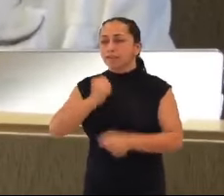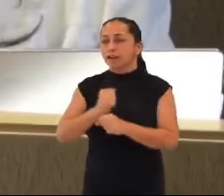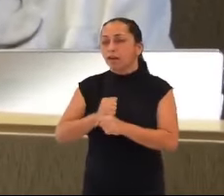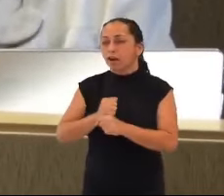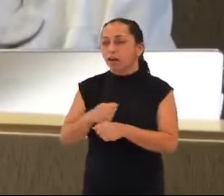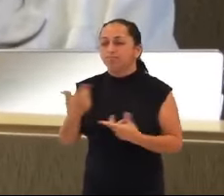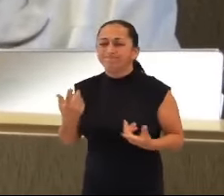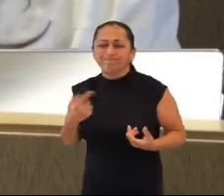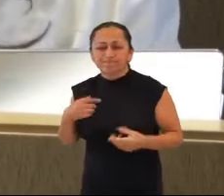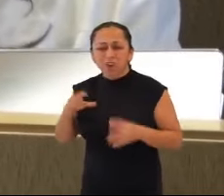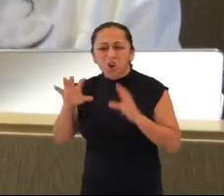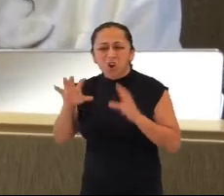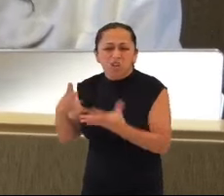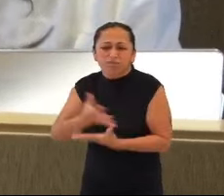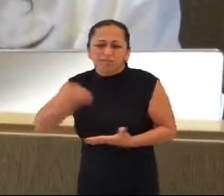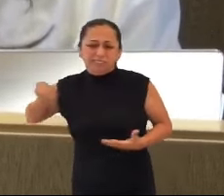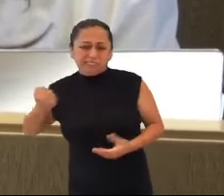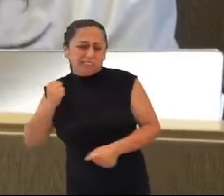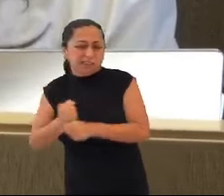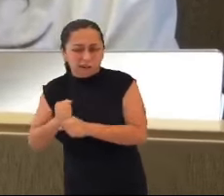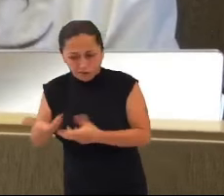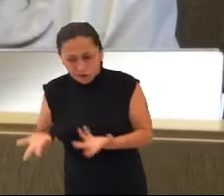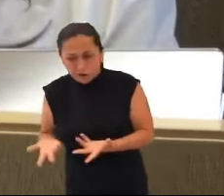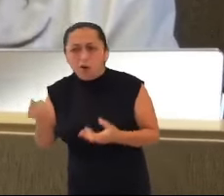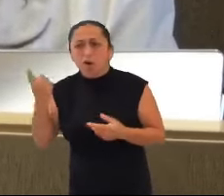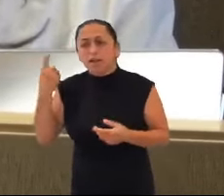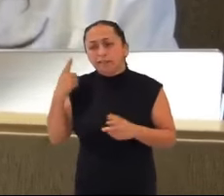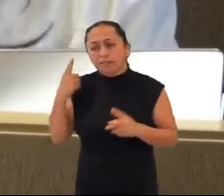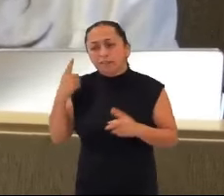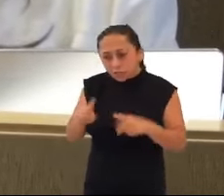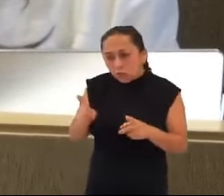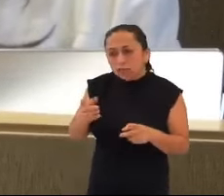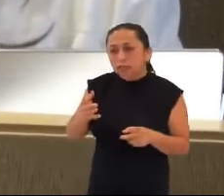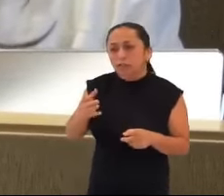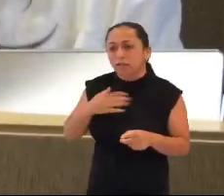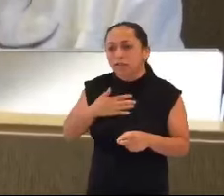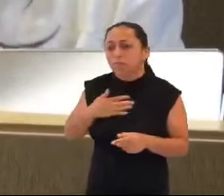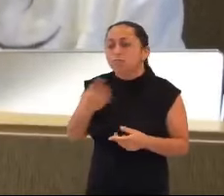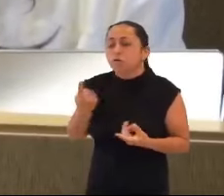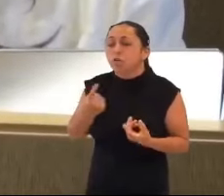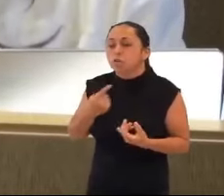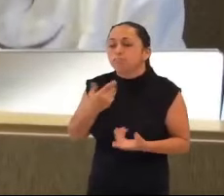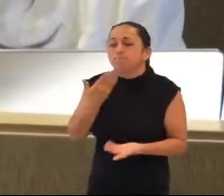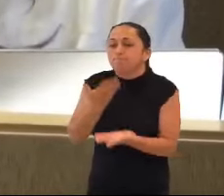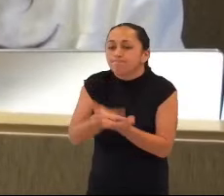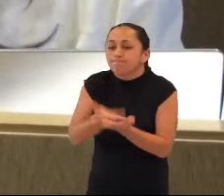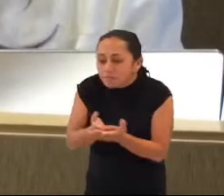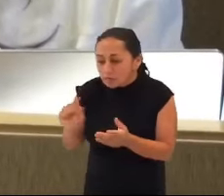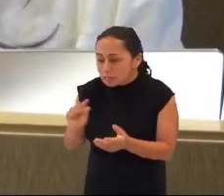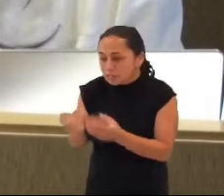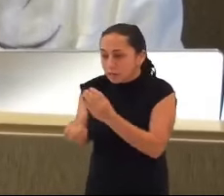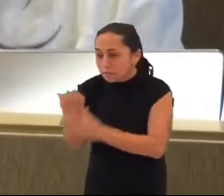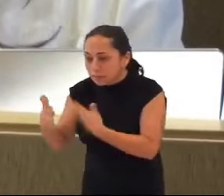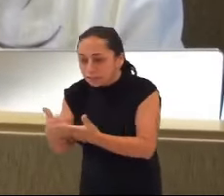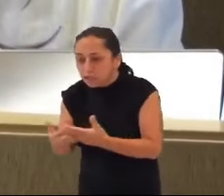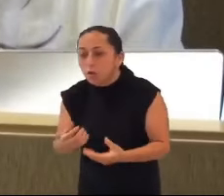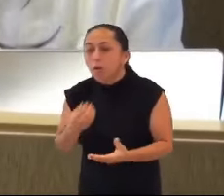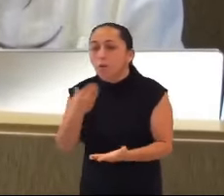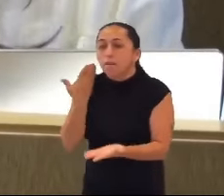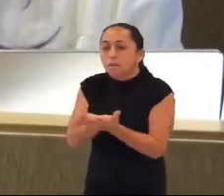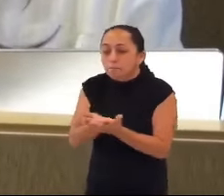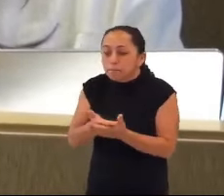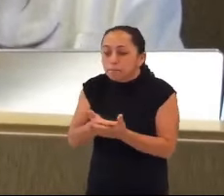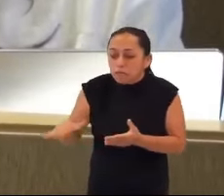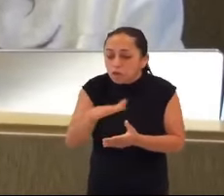quien se lo quita. Y por eso apelan a que esto recién comience y a la solidaridad del conjunto de la población de Córdoba y a